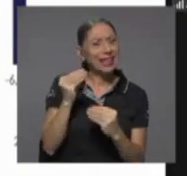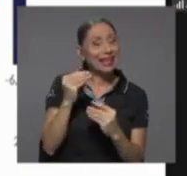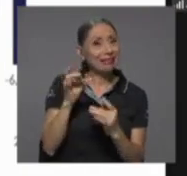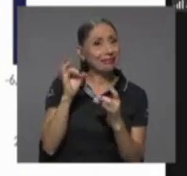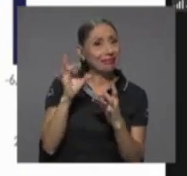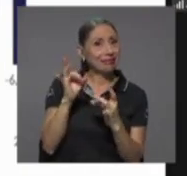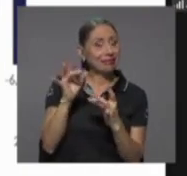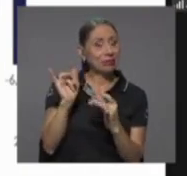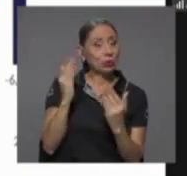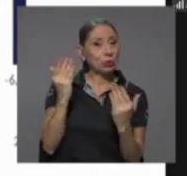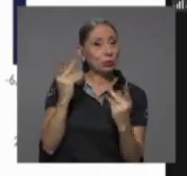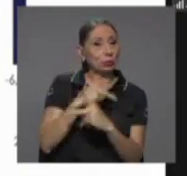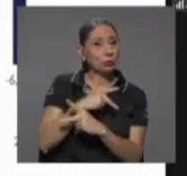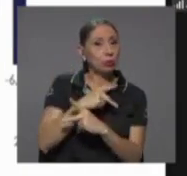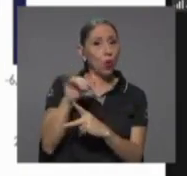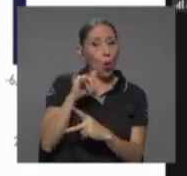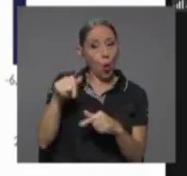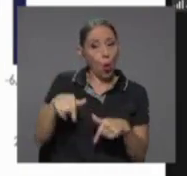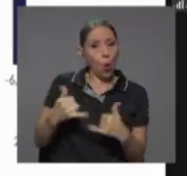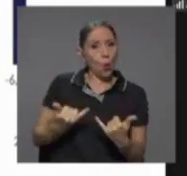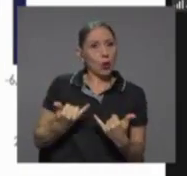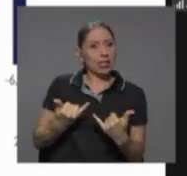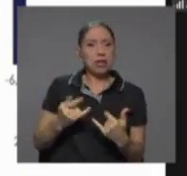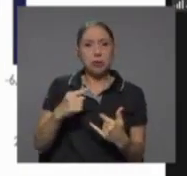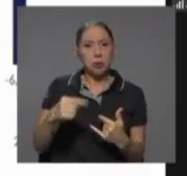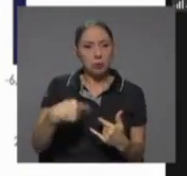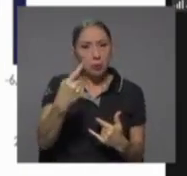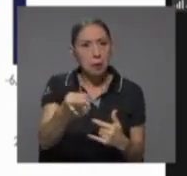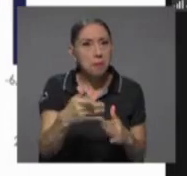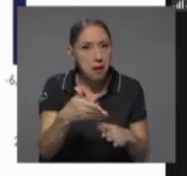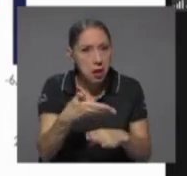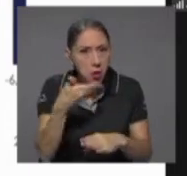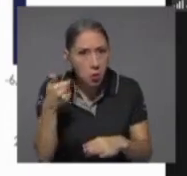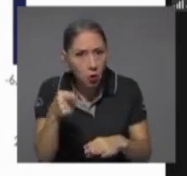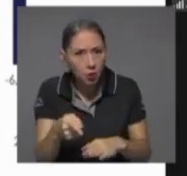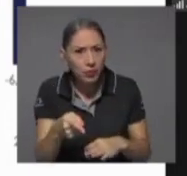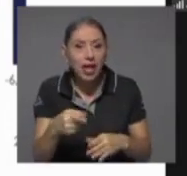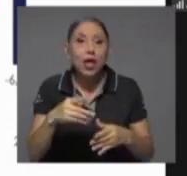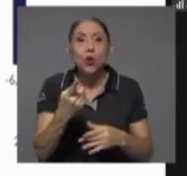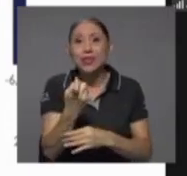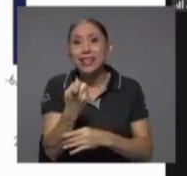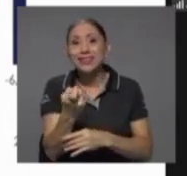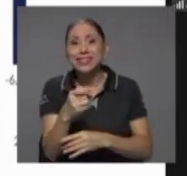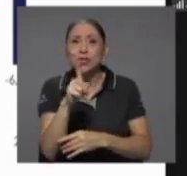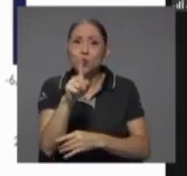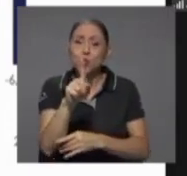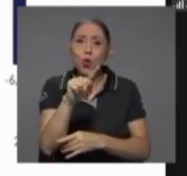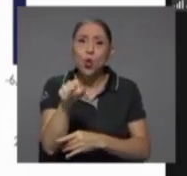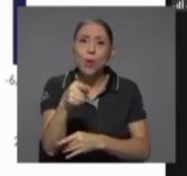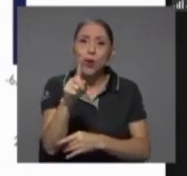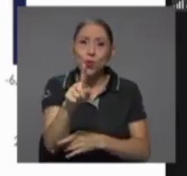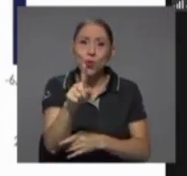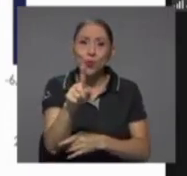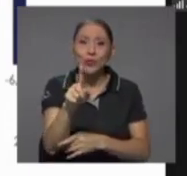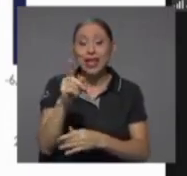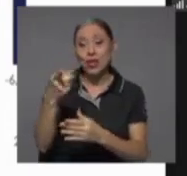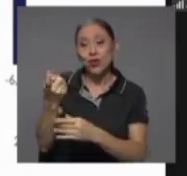presente año, que tiene que ver con un déficit primario estimado en 1,1 y un déficit financiero